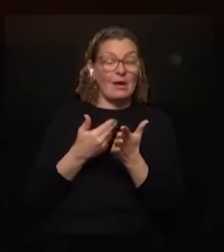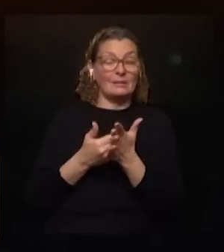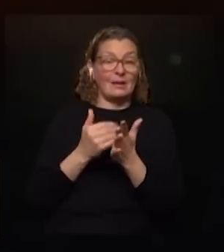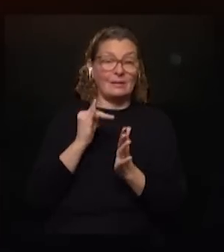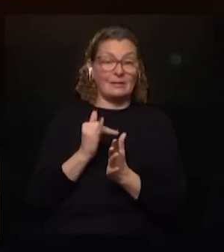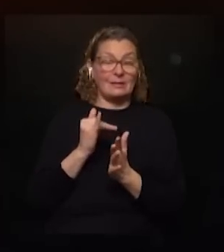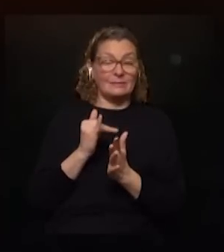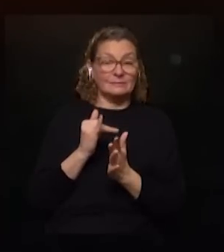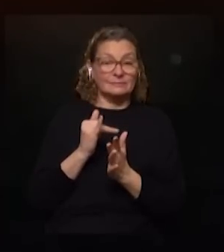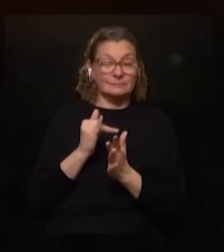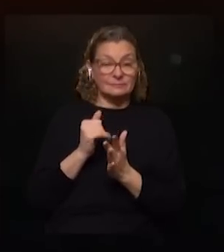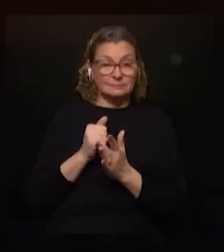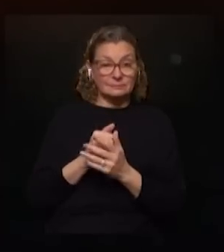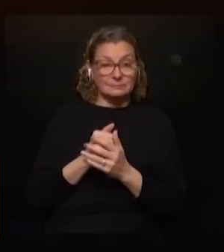se